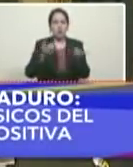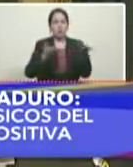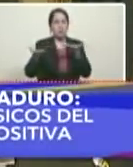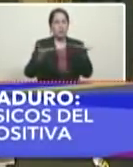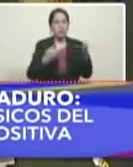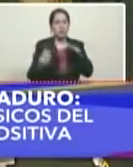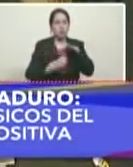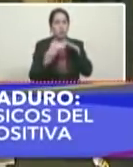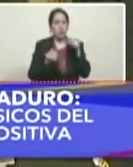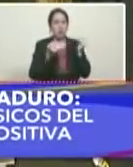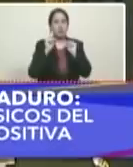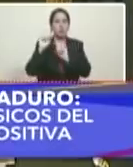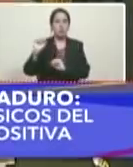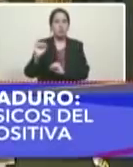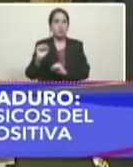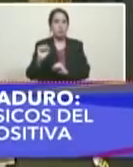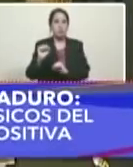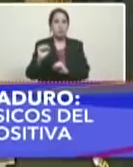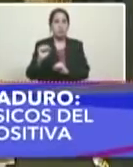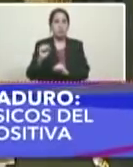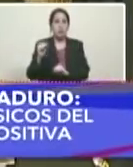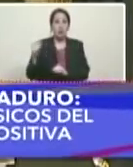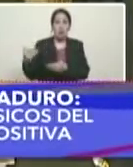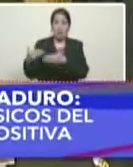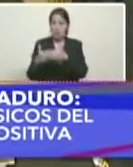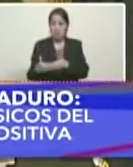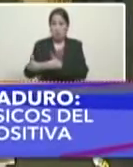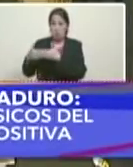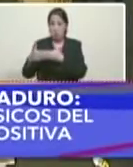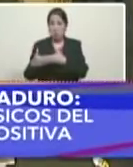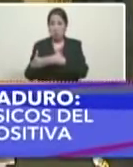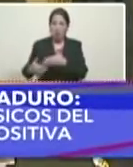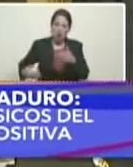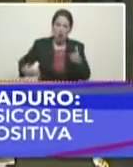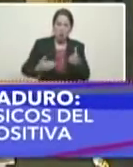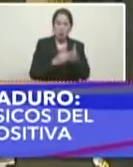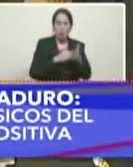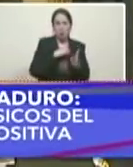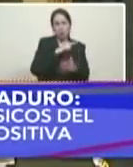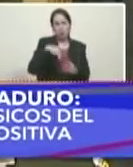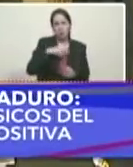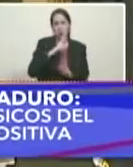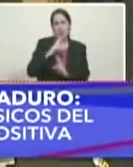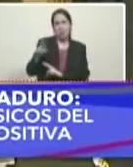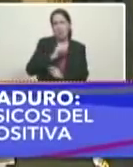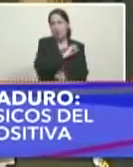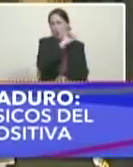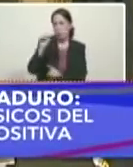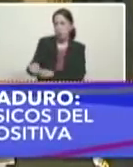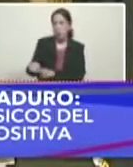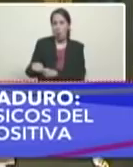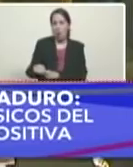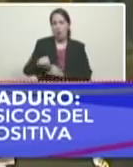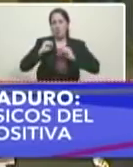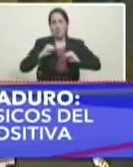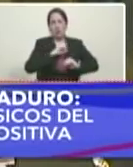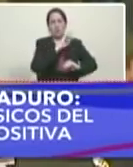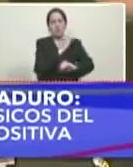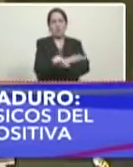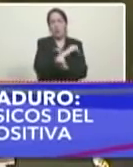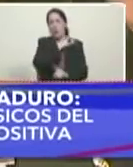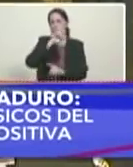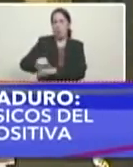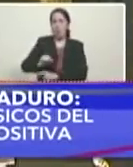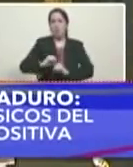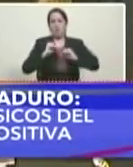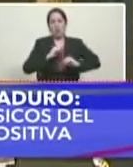venezolano cada golpe que él un contragolpe nuestro y nos hacemos más fuerte más fuerte